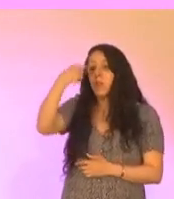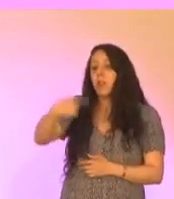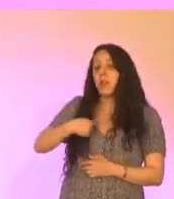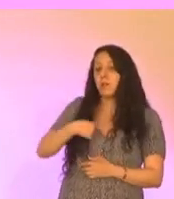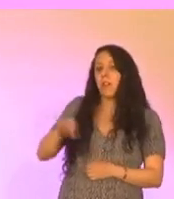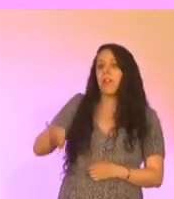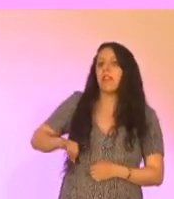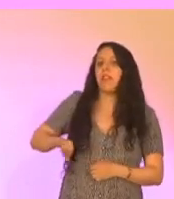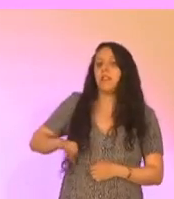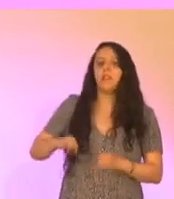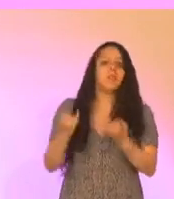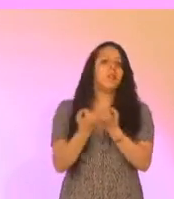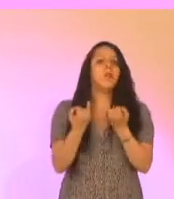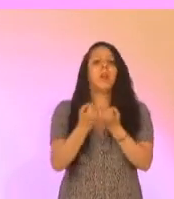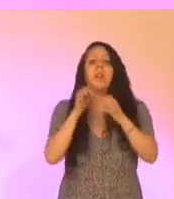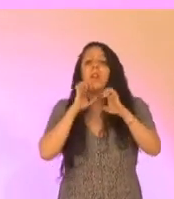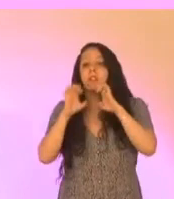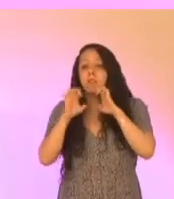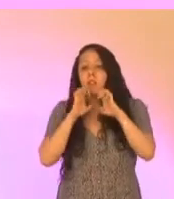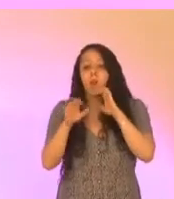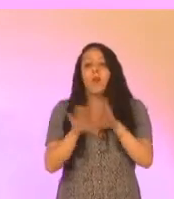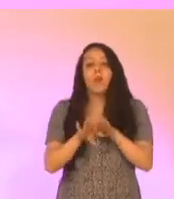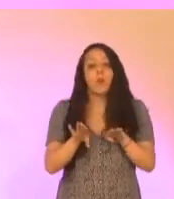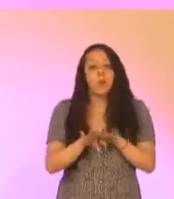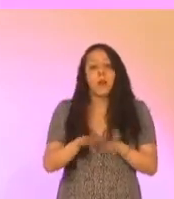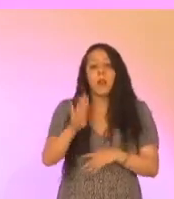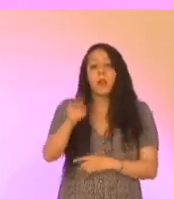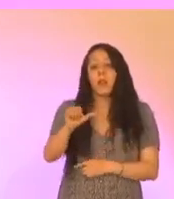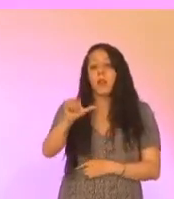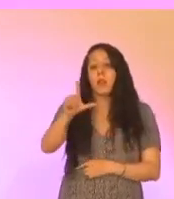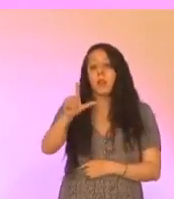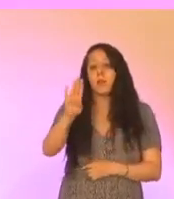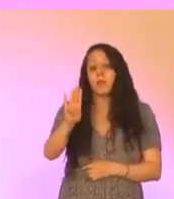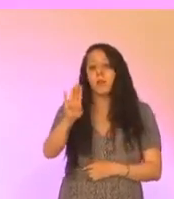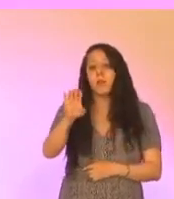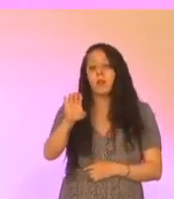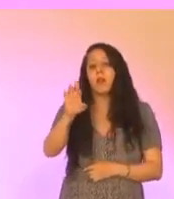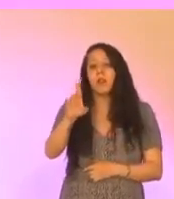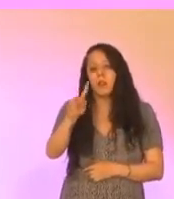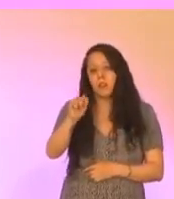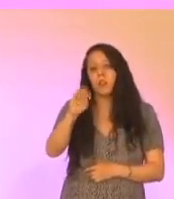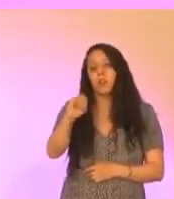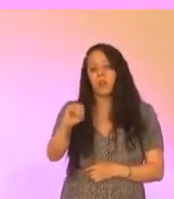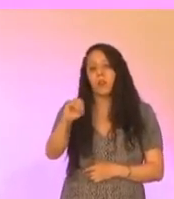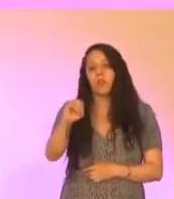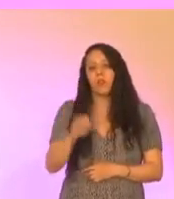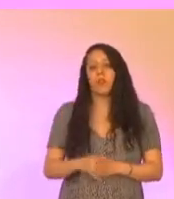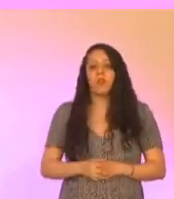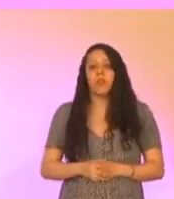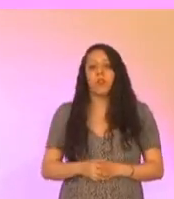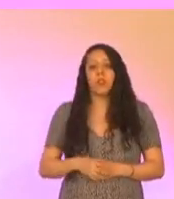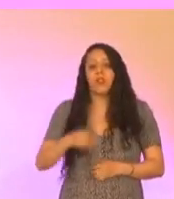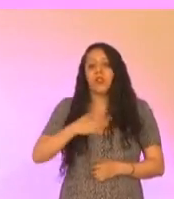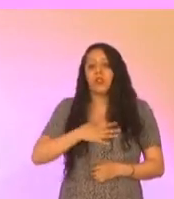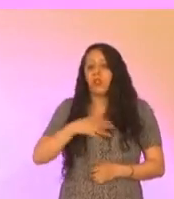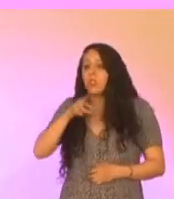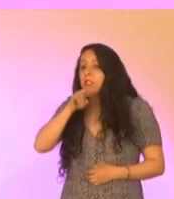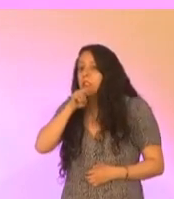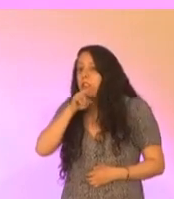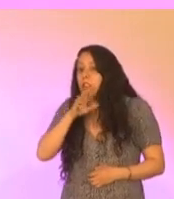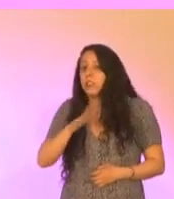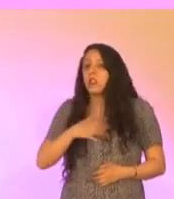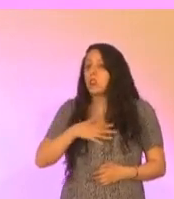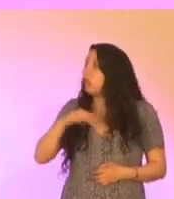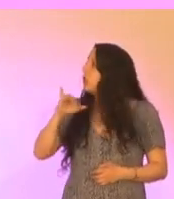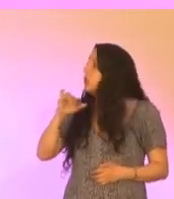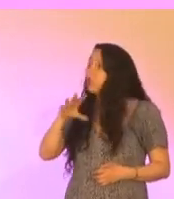experiencia que todos tuvimos es el de alberto que habla de el miedo a estar infectado no estar infectado y yo creo que eso nos